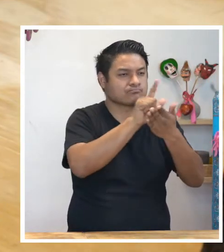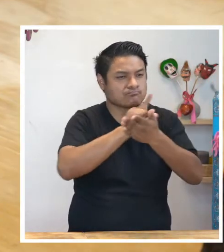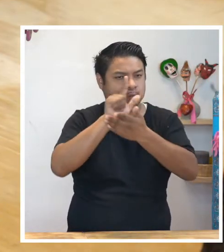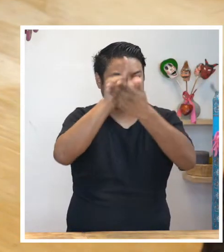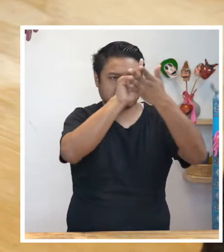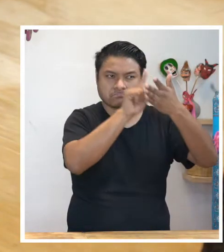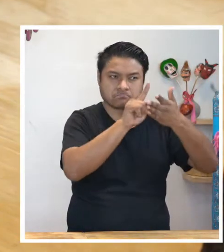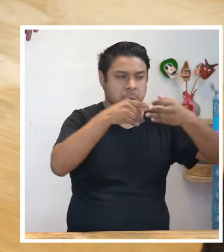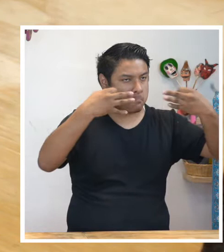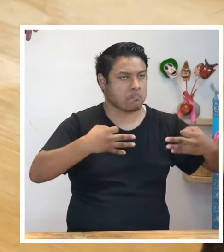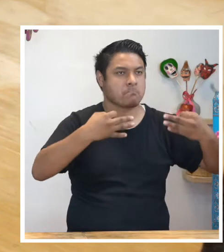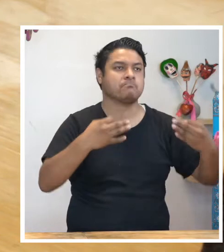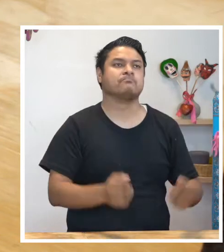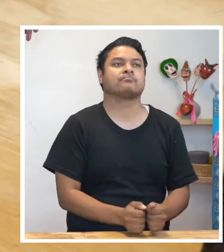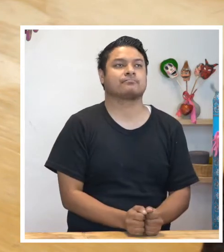Iniciamos